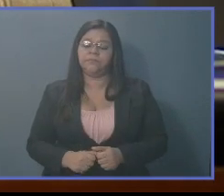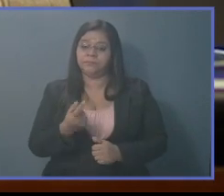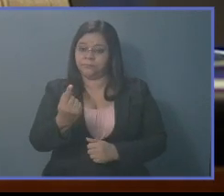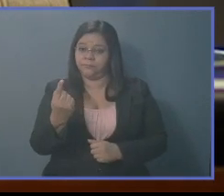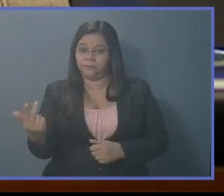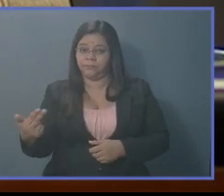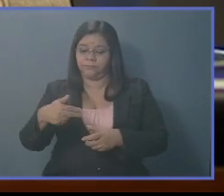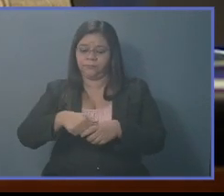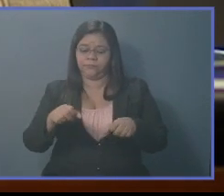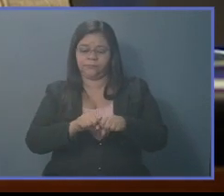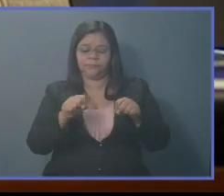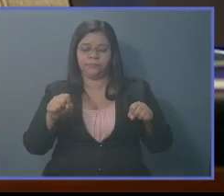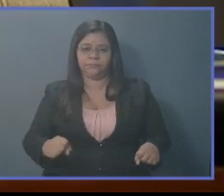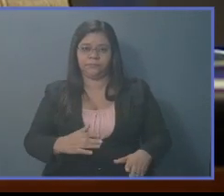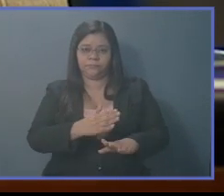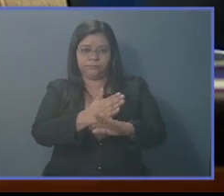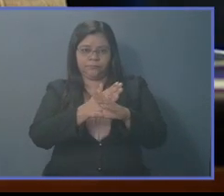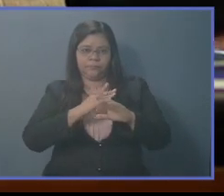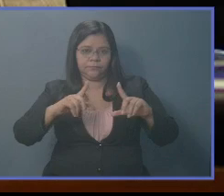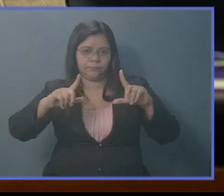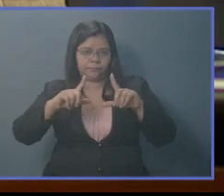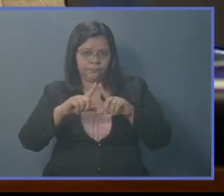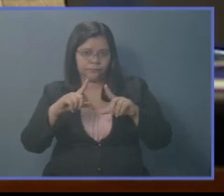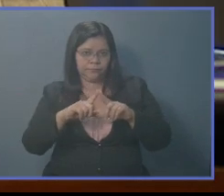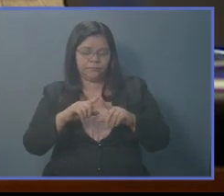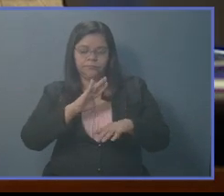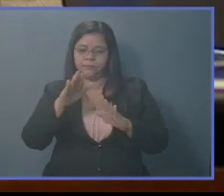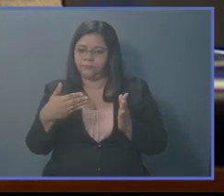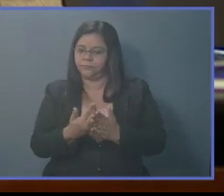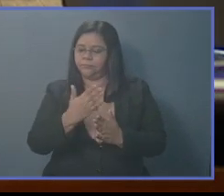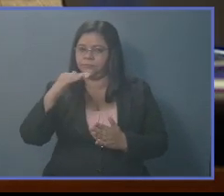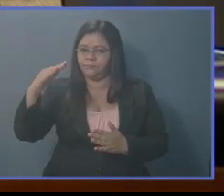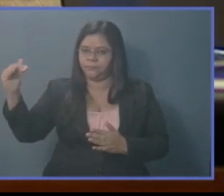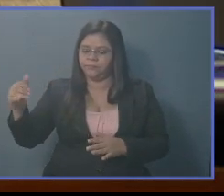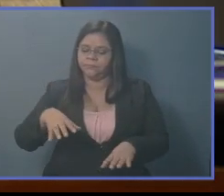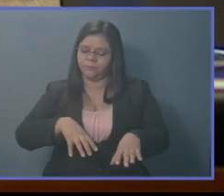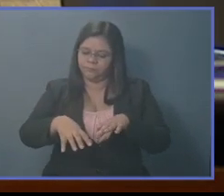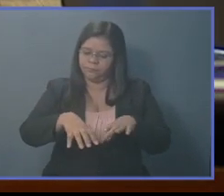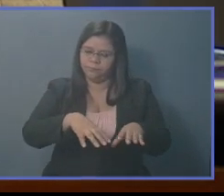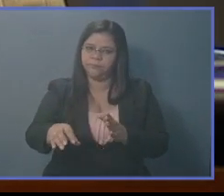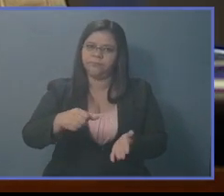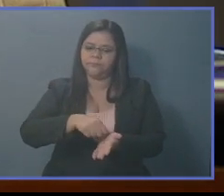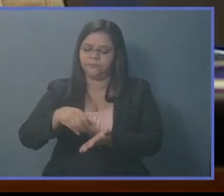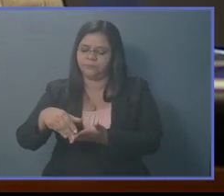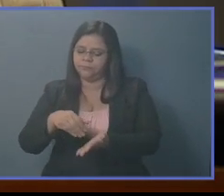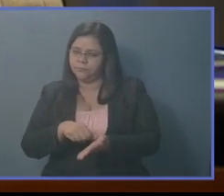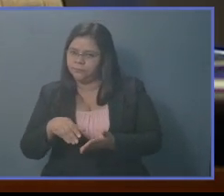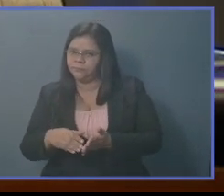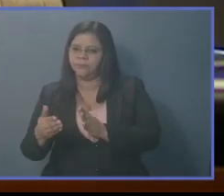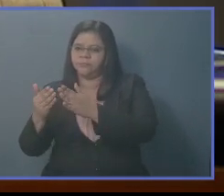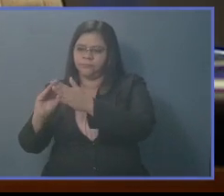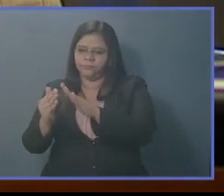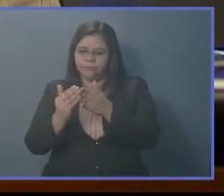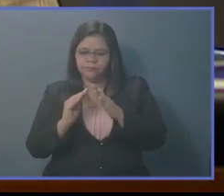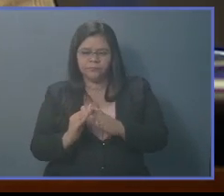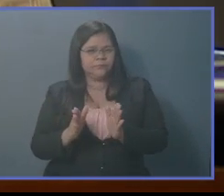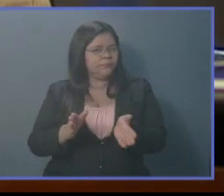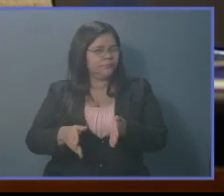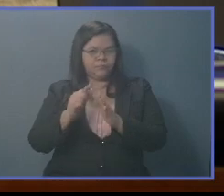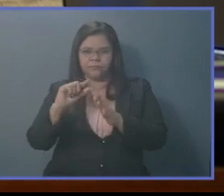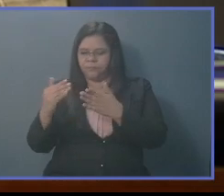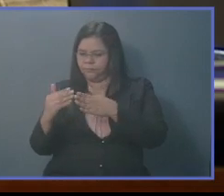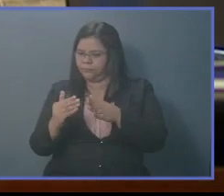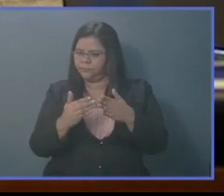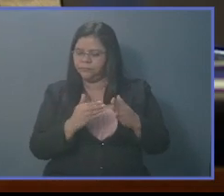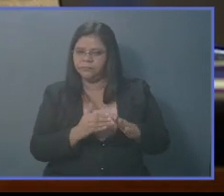del Sistema de Protección Civil, Prevención y Mitigación de Desastres a nivel nacional, departamental, municipal, comunal, así como las demás entidades públicas de conformidad